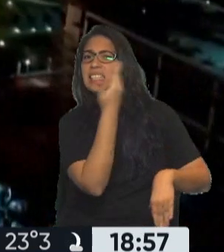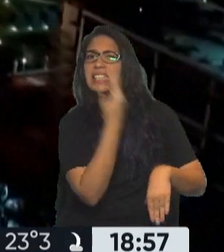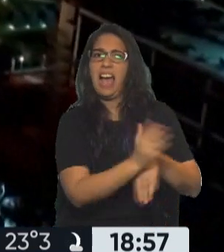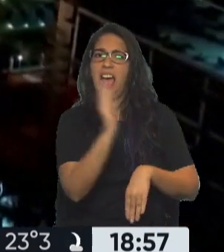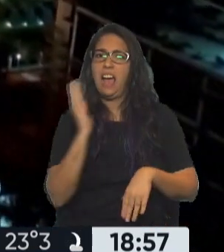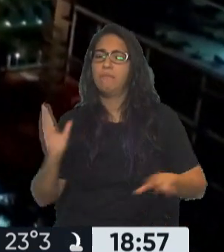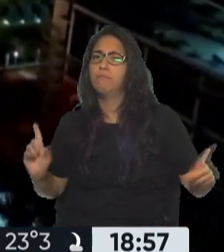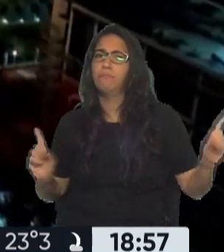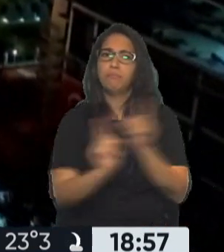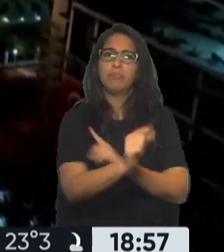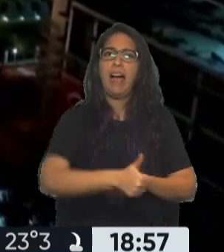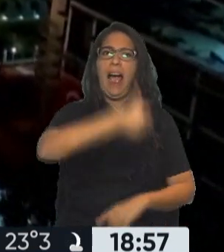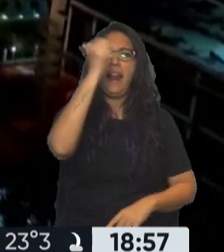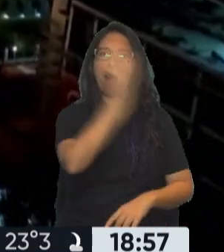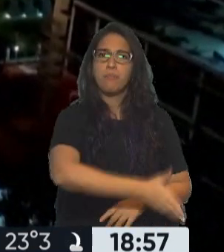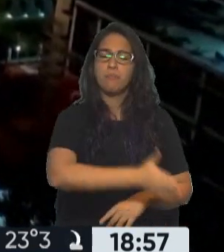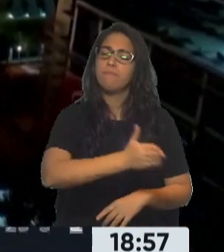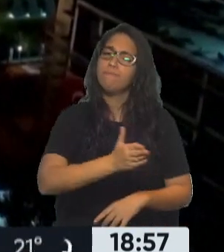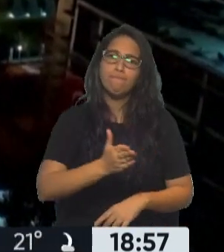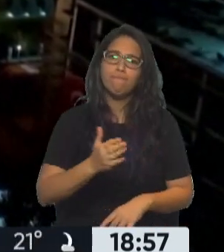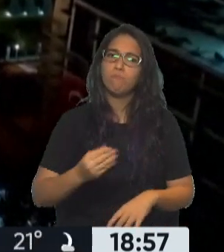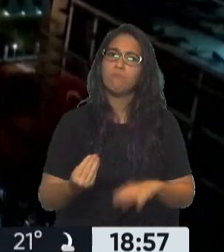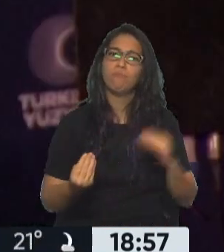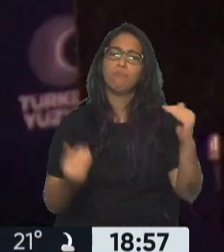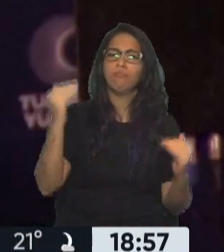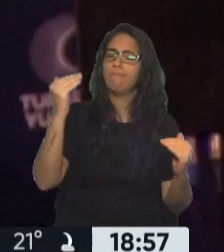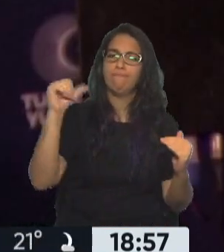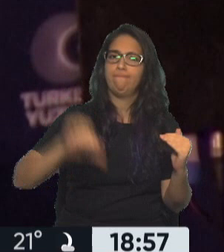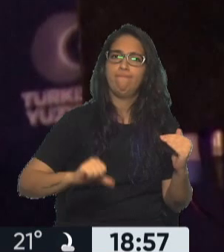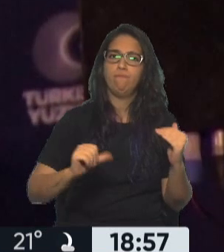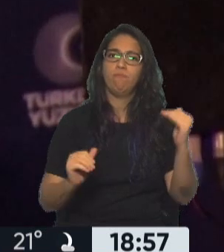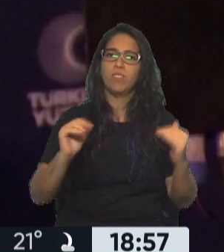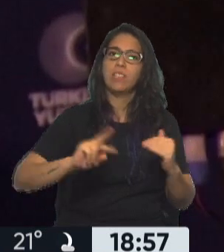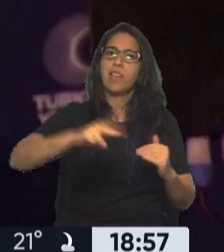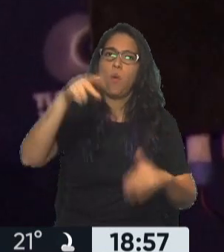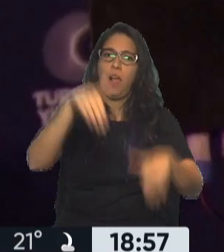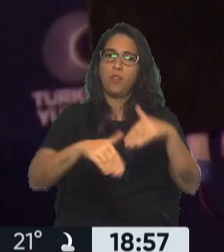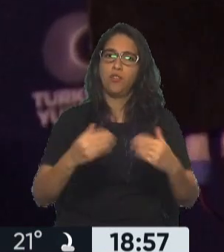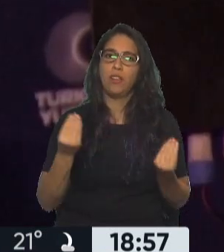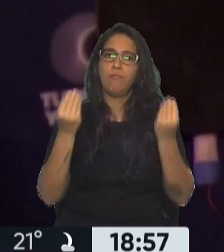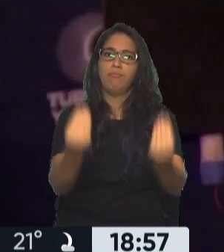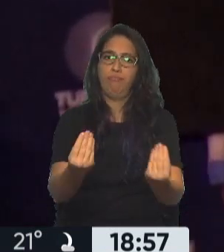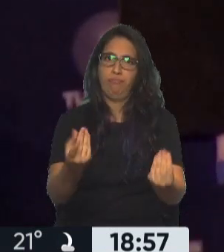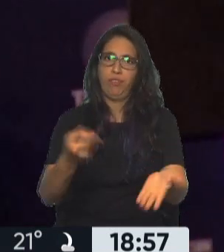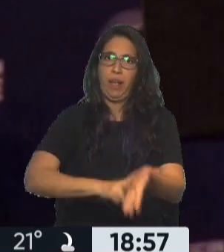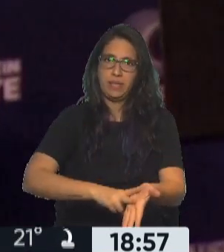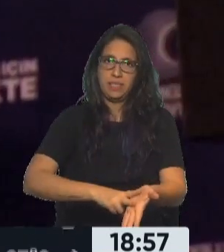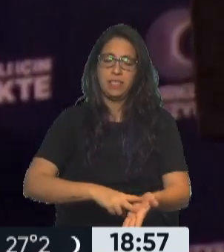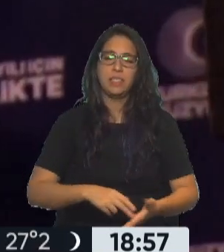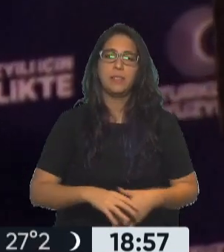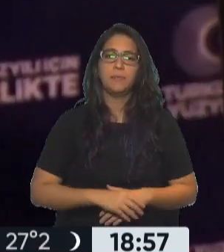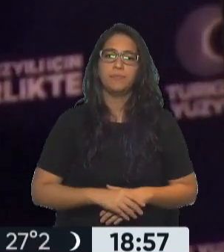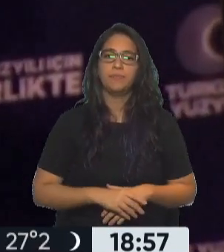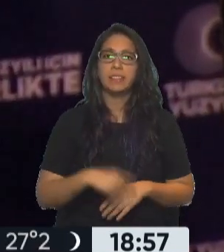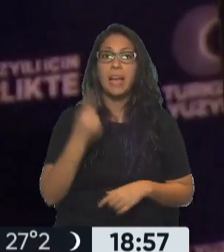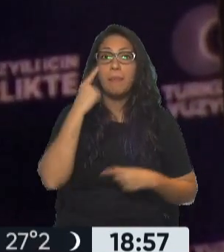una segunda vuelta. ¿Qué le cuestionan a Erdogan o por qué se creía que podía llegar a perder? Bueno, primero porque hubo